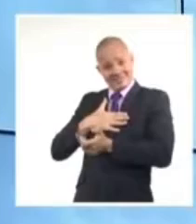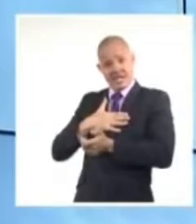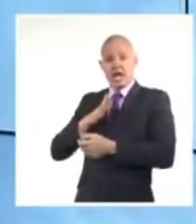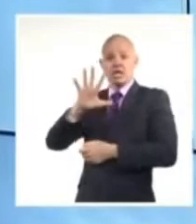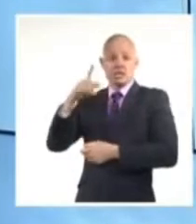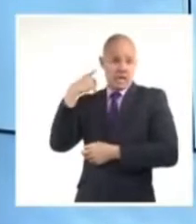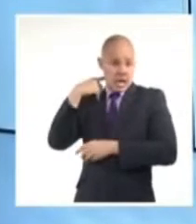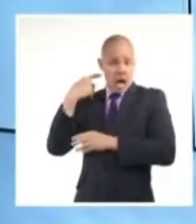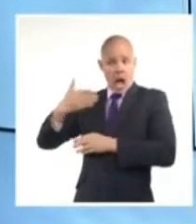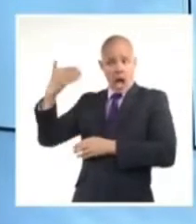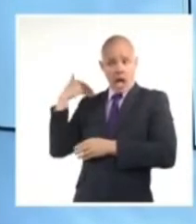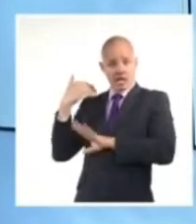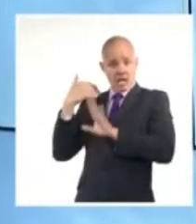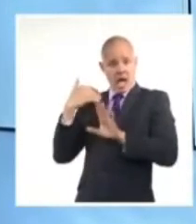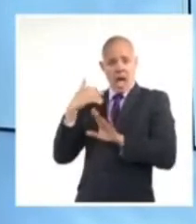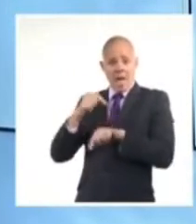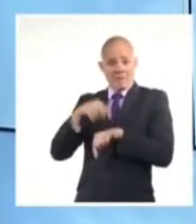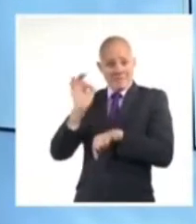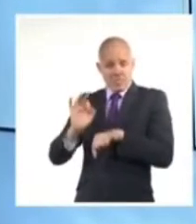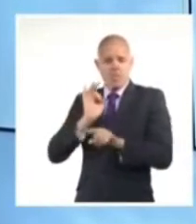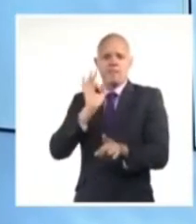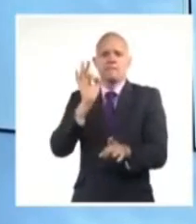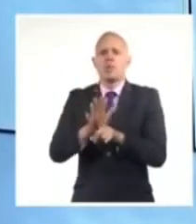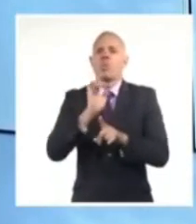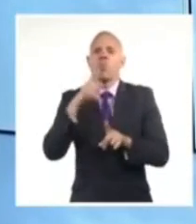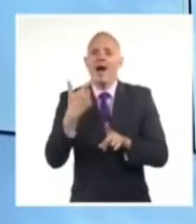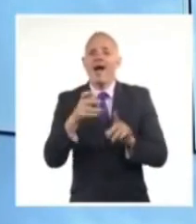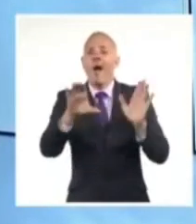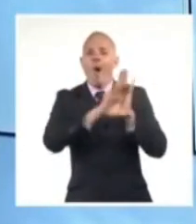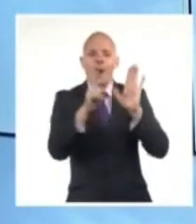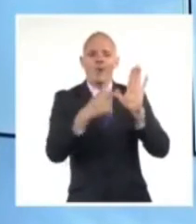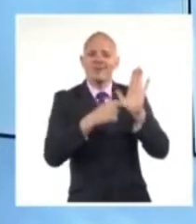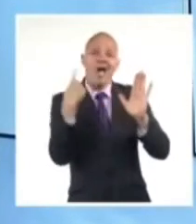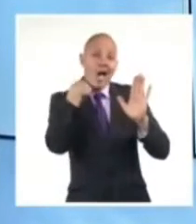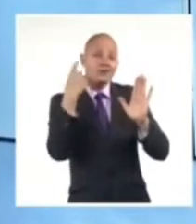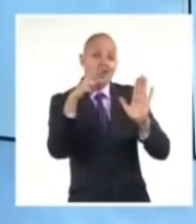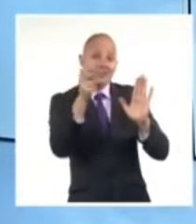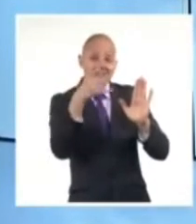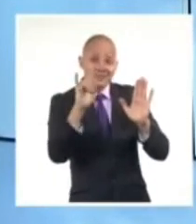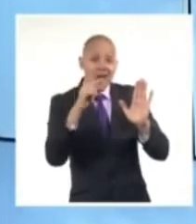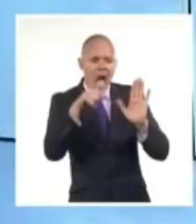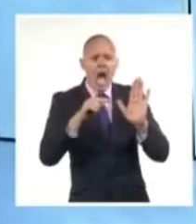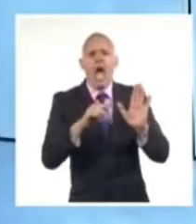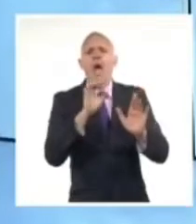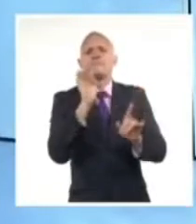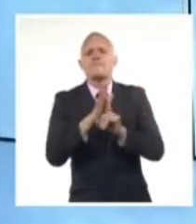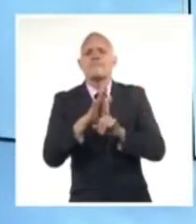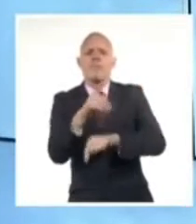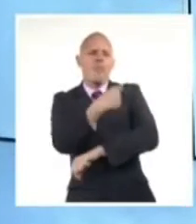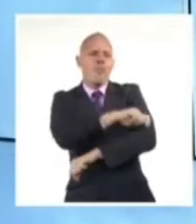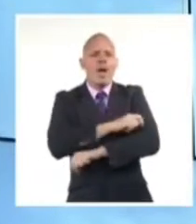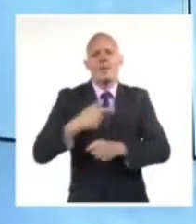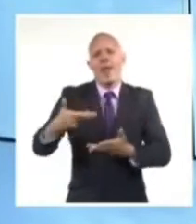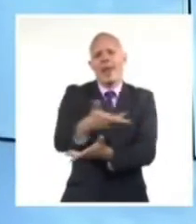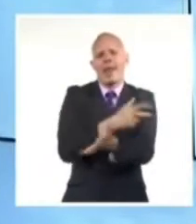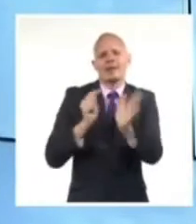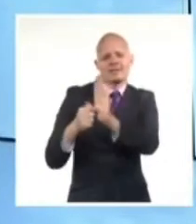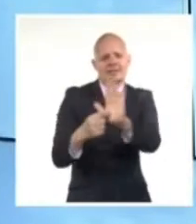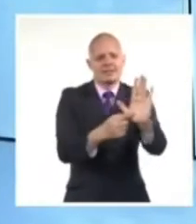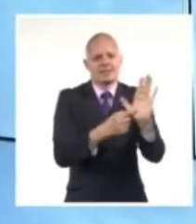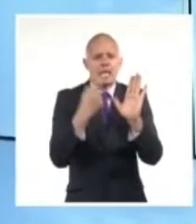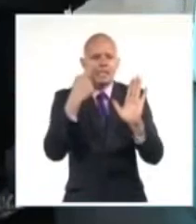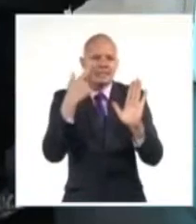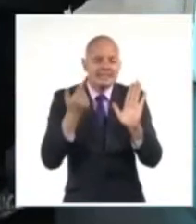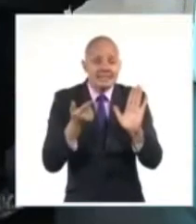de la Constitución, y ese proceso fue liderado por nuestros juristas, con la participación como activistas de más de 3.000 juristas en todo el